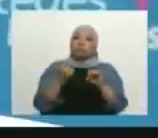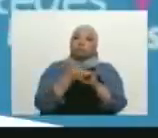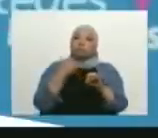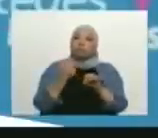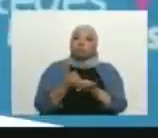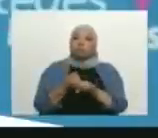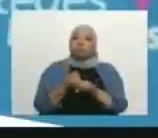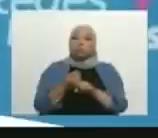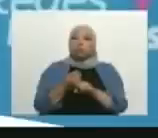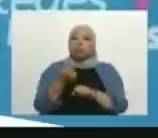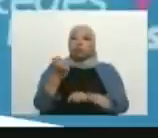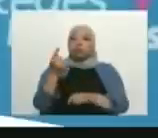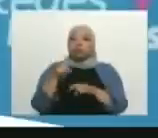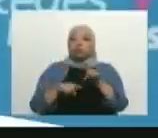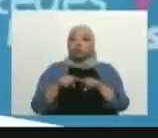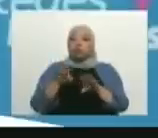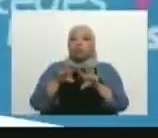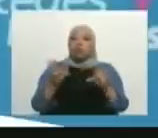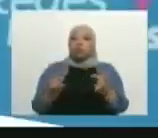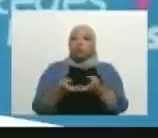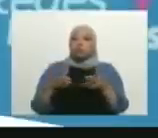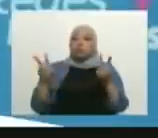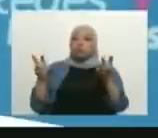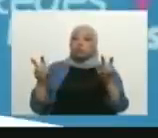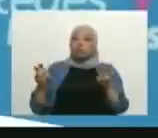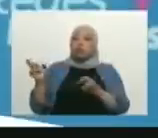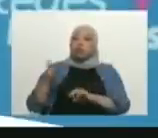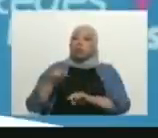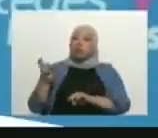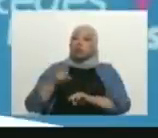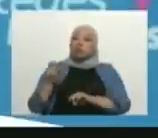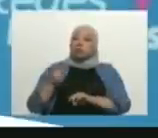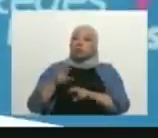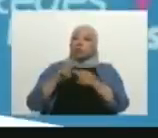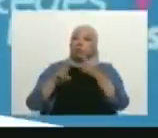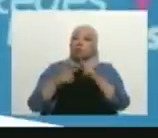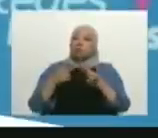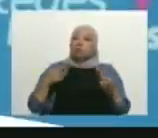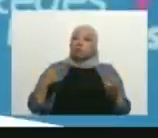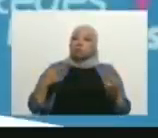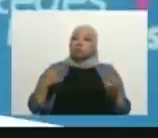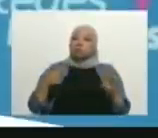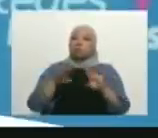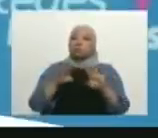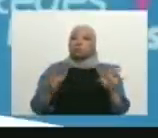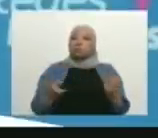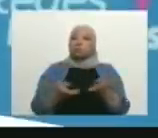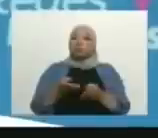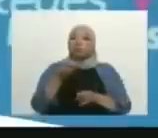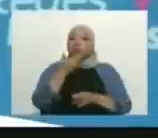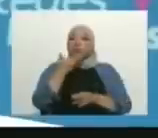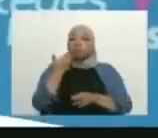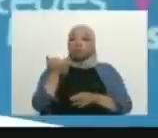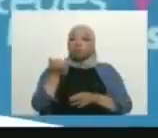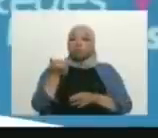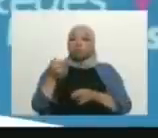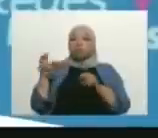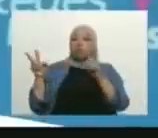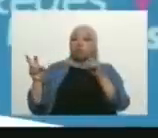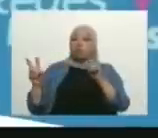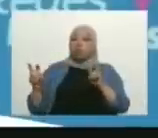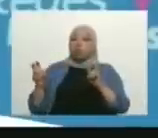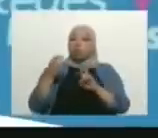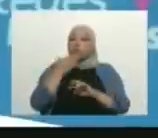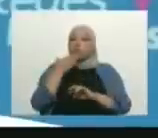BRICS. El mundo nuevo, necesario, el mundo de paz además, mundo mejor, un mundo nuevo para